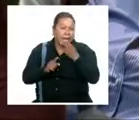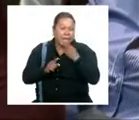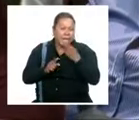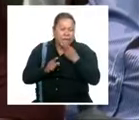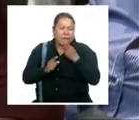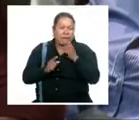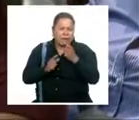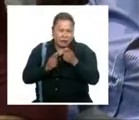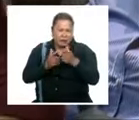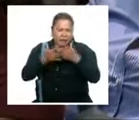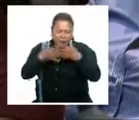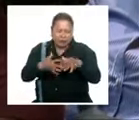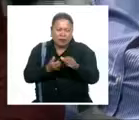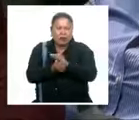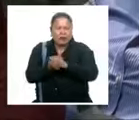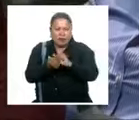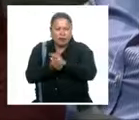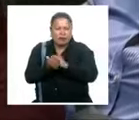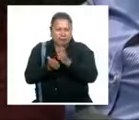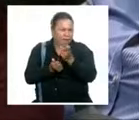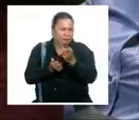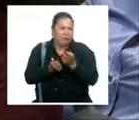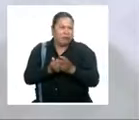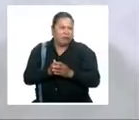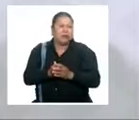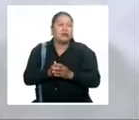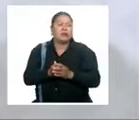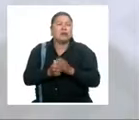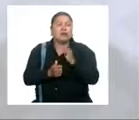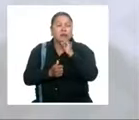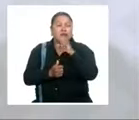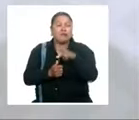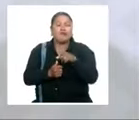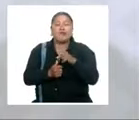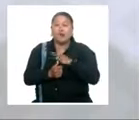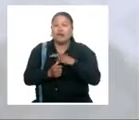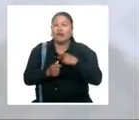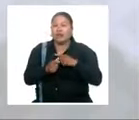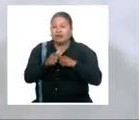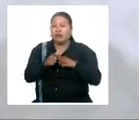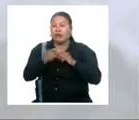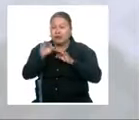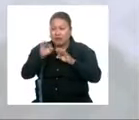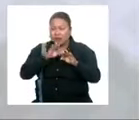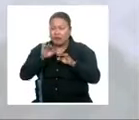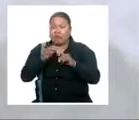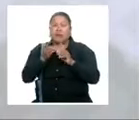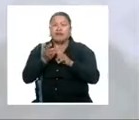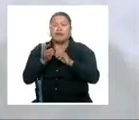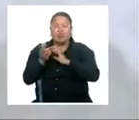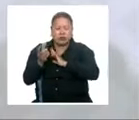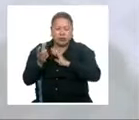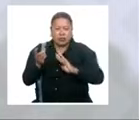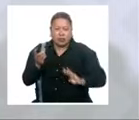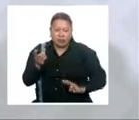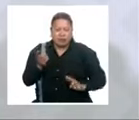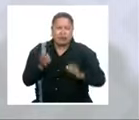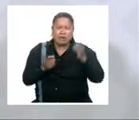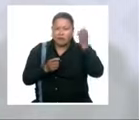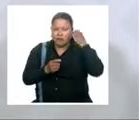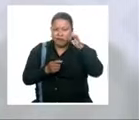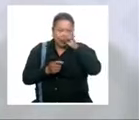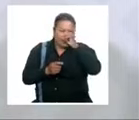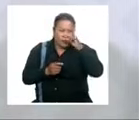cómo se trata los residuos sólidos. Y estamos trabajando también con el municipio de Oaxaca